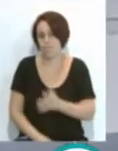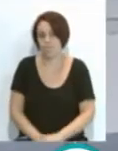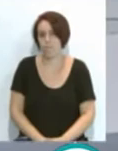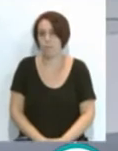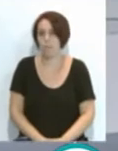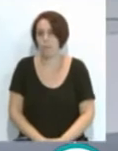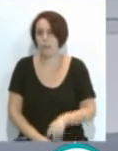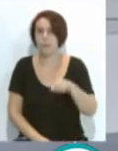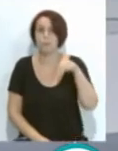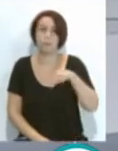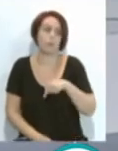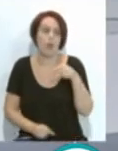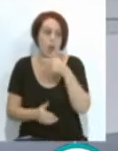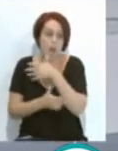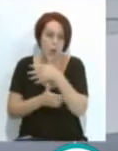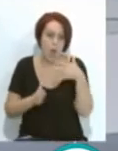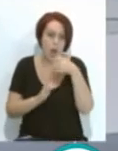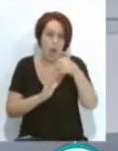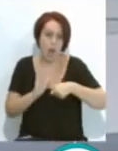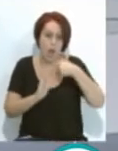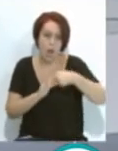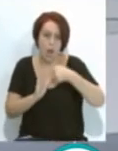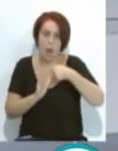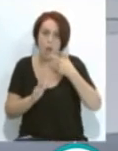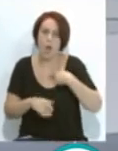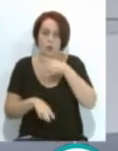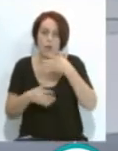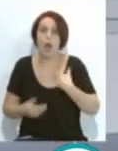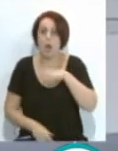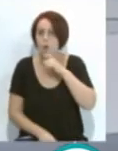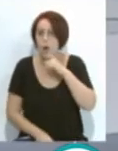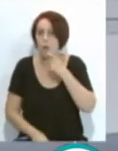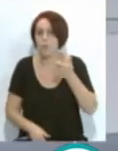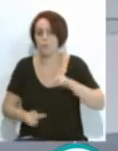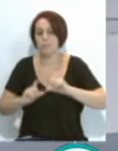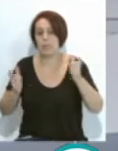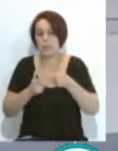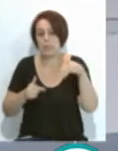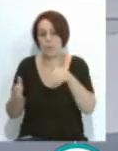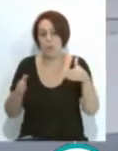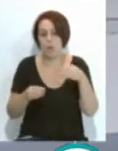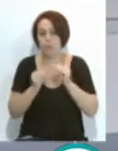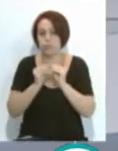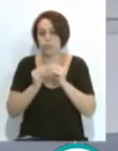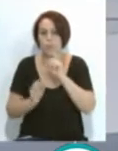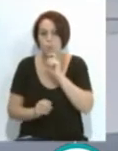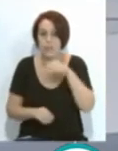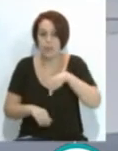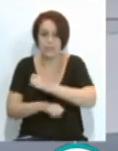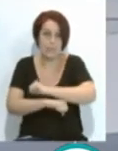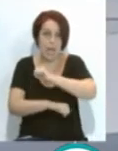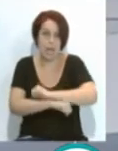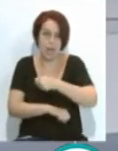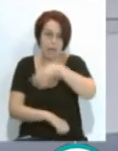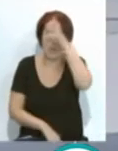Después de este largo repaso que ha hecho de la actualidad, de cómo se fueron confeccionando la plantilla de esta temporada, de esta ventana